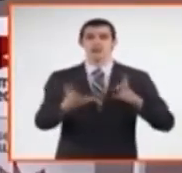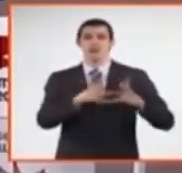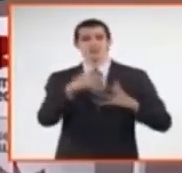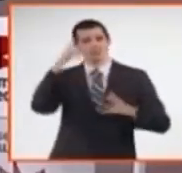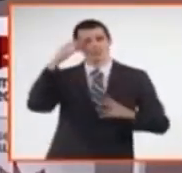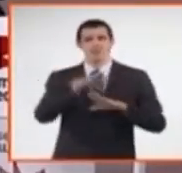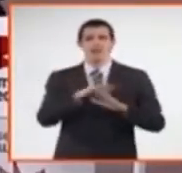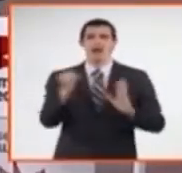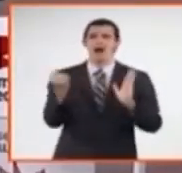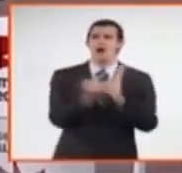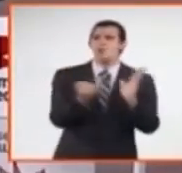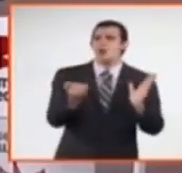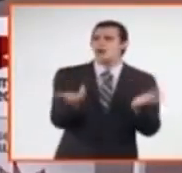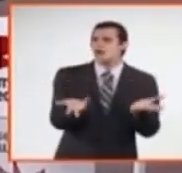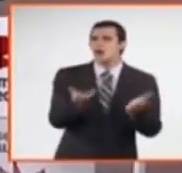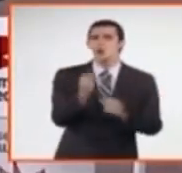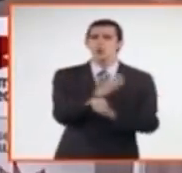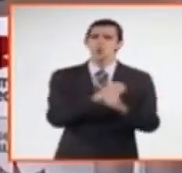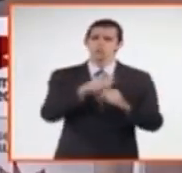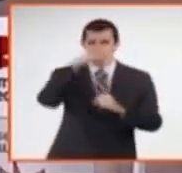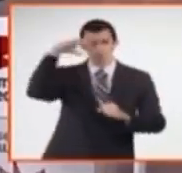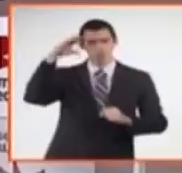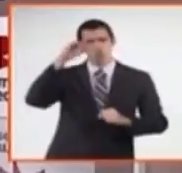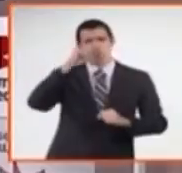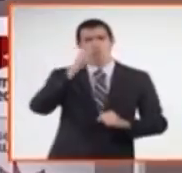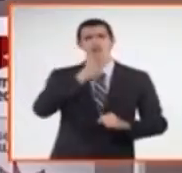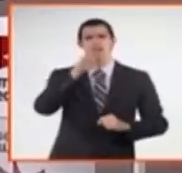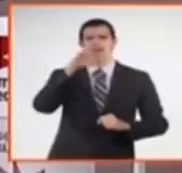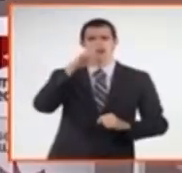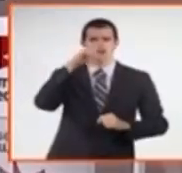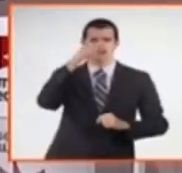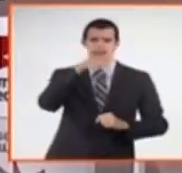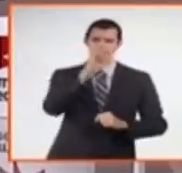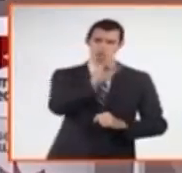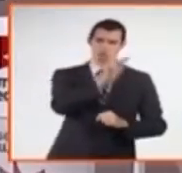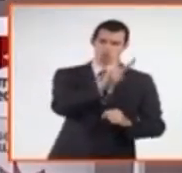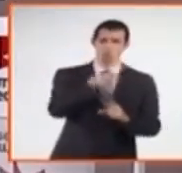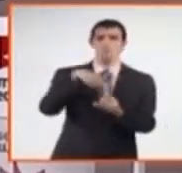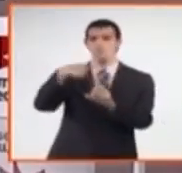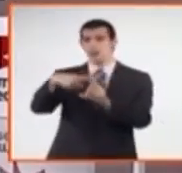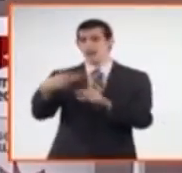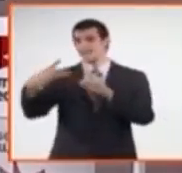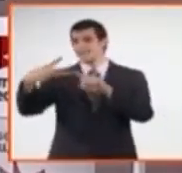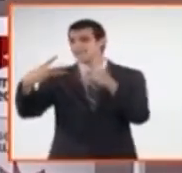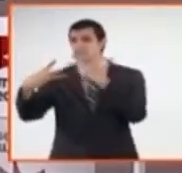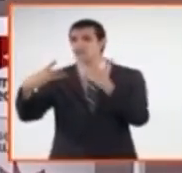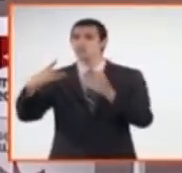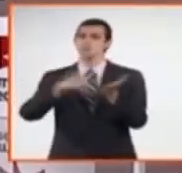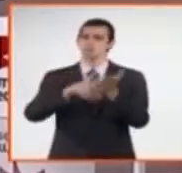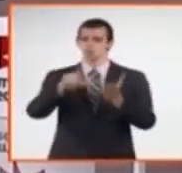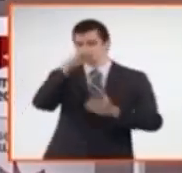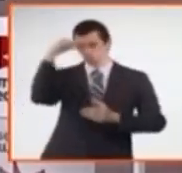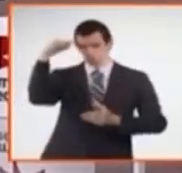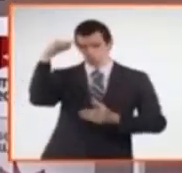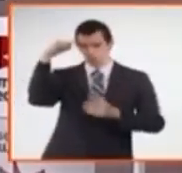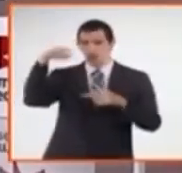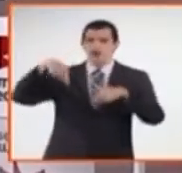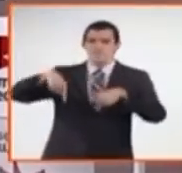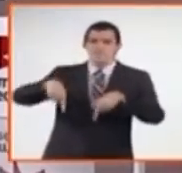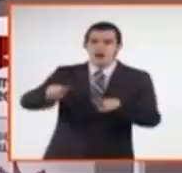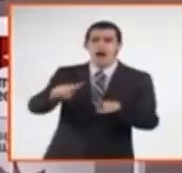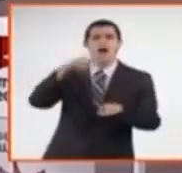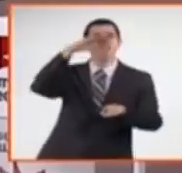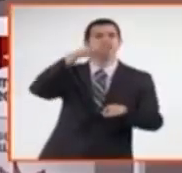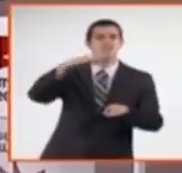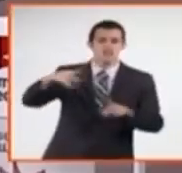de soberanas 02 con soberana plus para la población infantil un acontecimiento sin dudas que está esperando